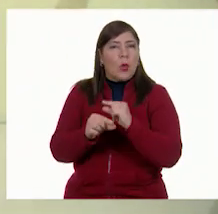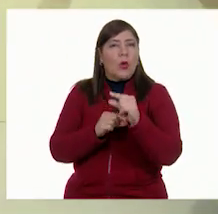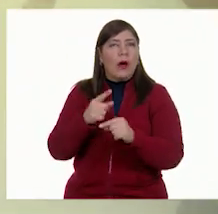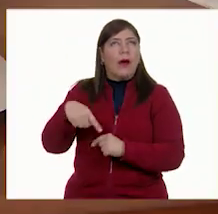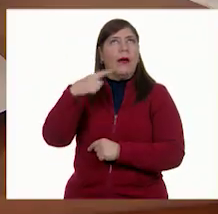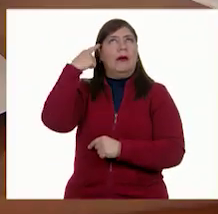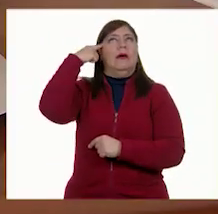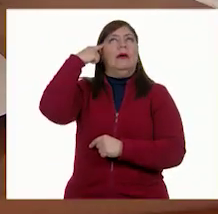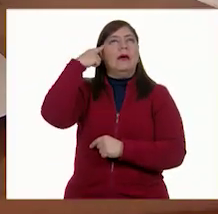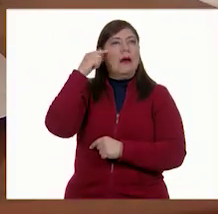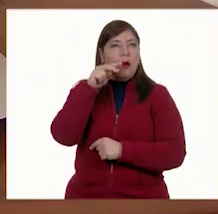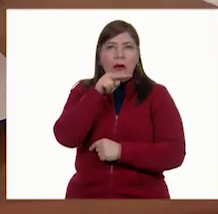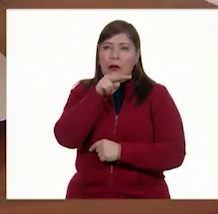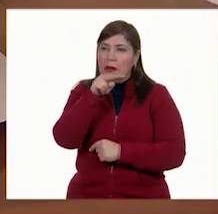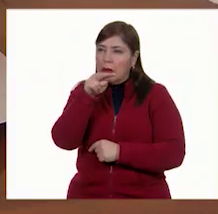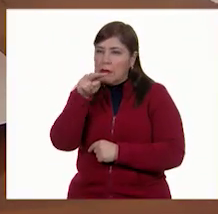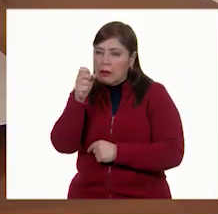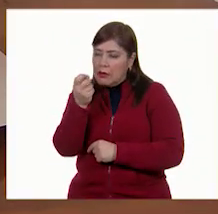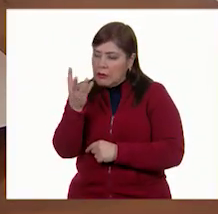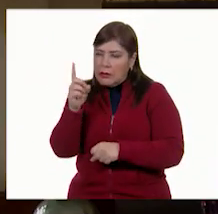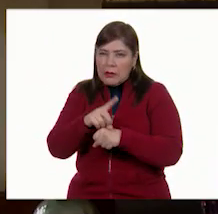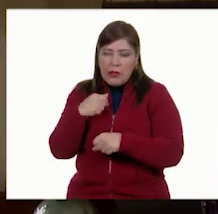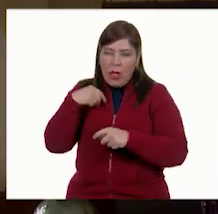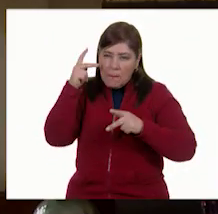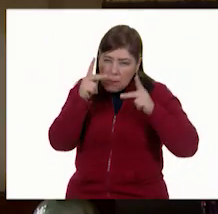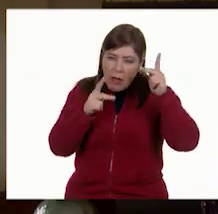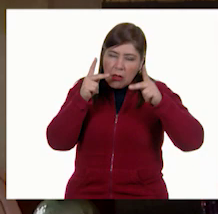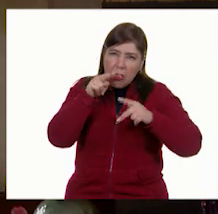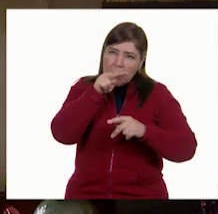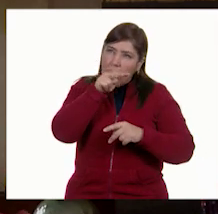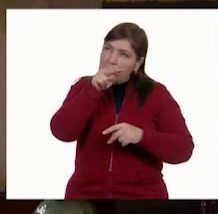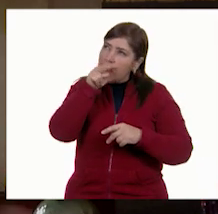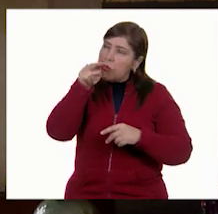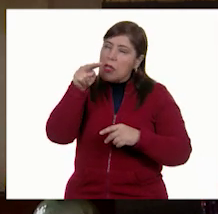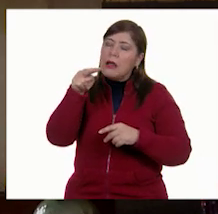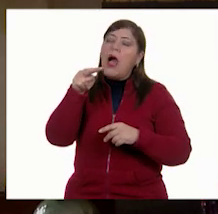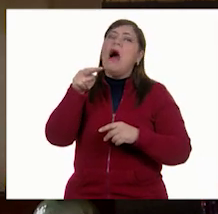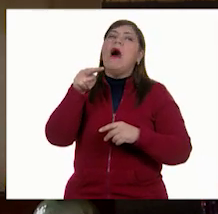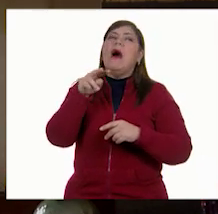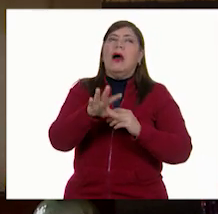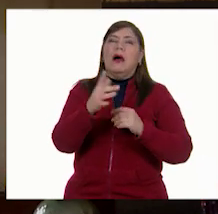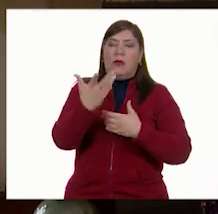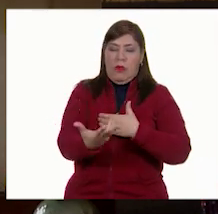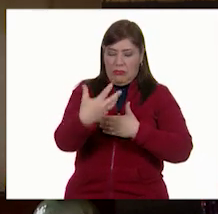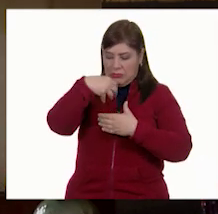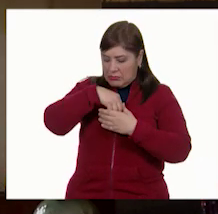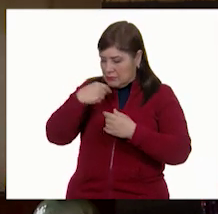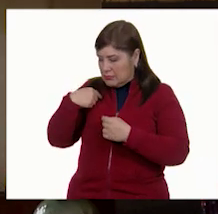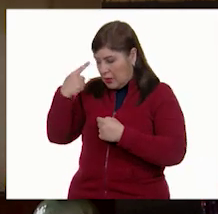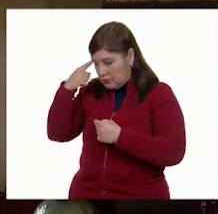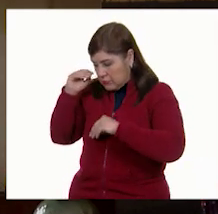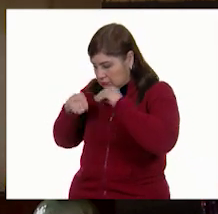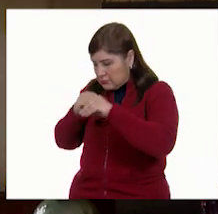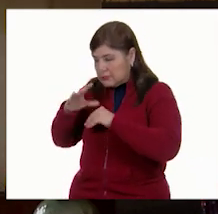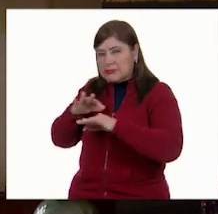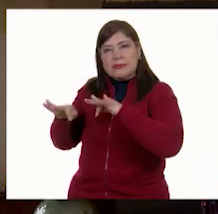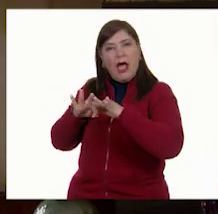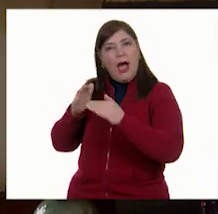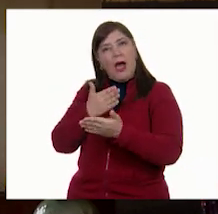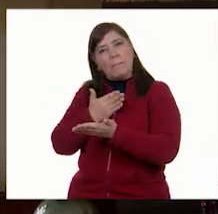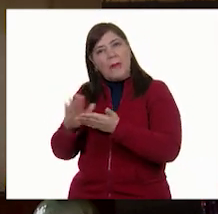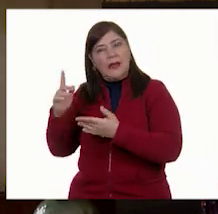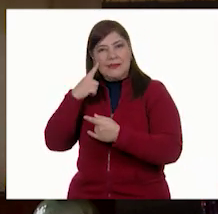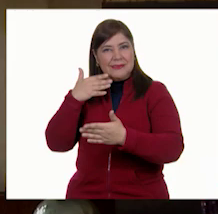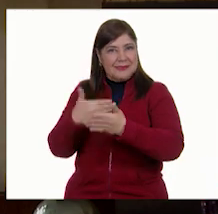sus ideas después de estar varios días aquí. He visto cómo trabajan los artistas contemporáneos. Y